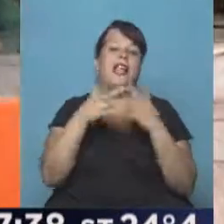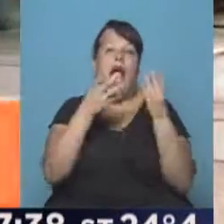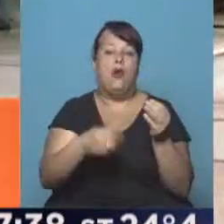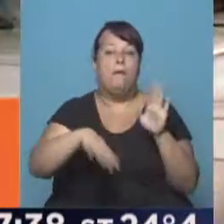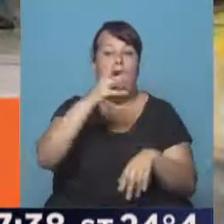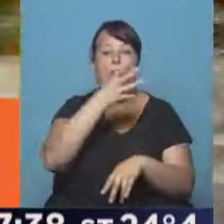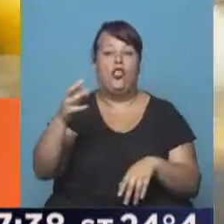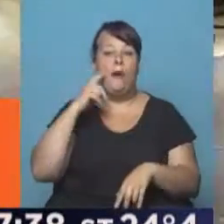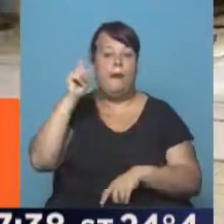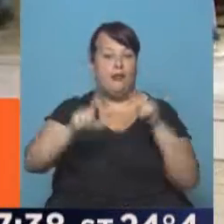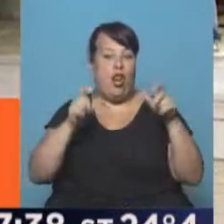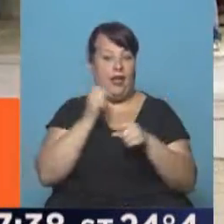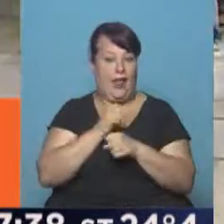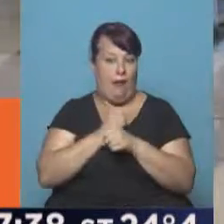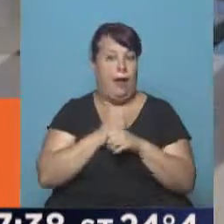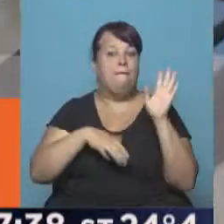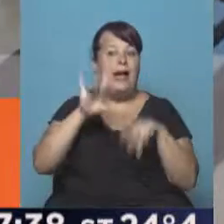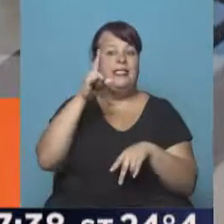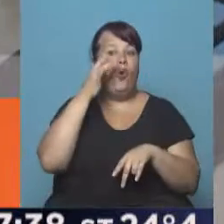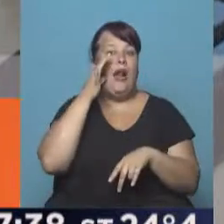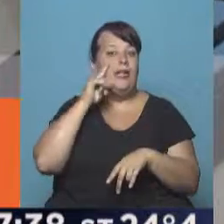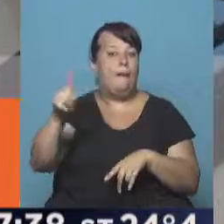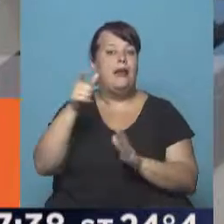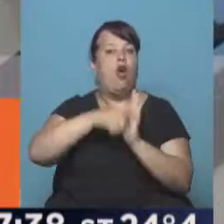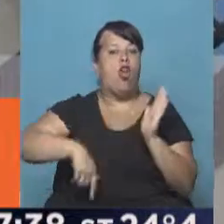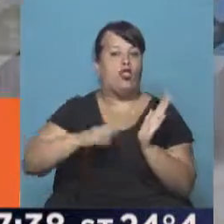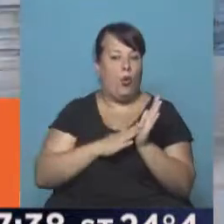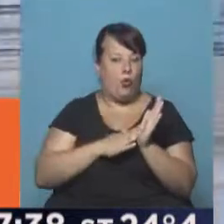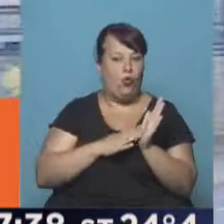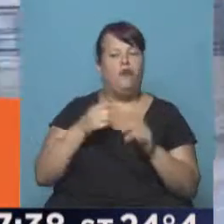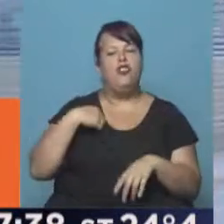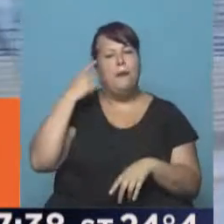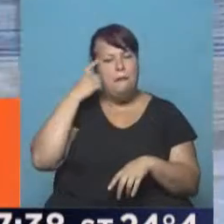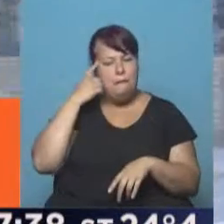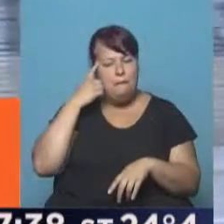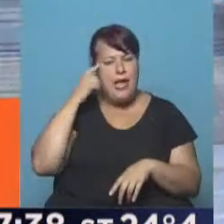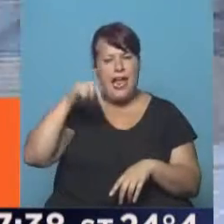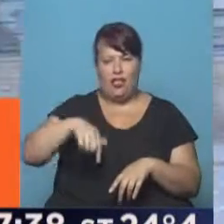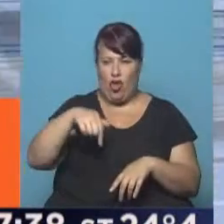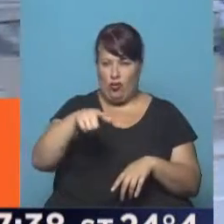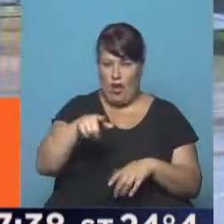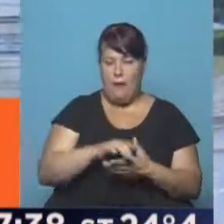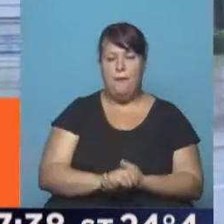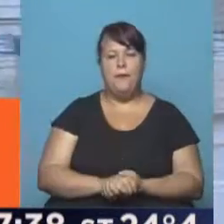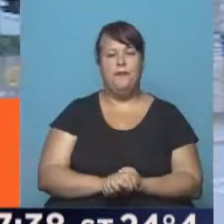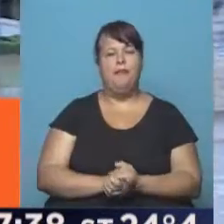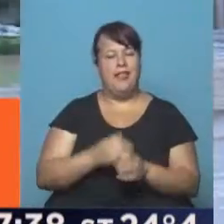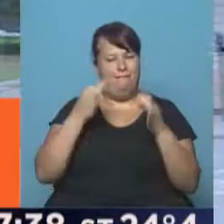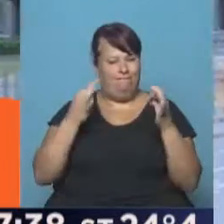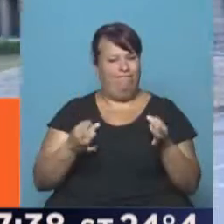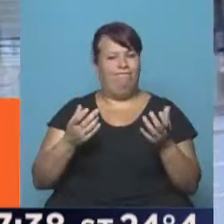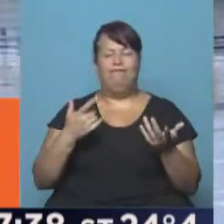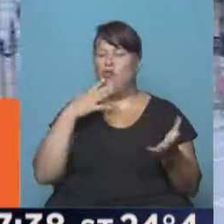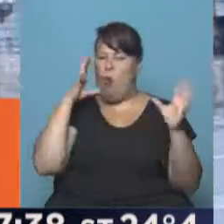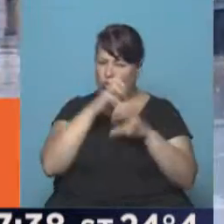de 400.000 trabajadores y más de 140.000 monotributistas. Yo creo que lo que ha habido en este caso realmente es que no se